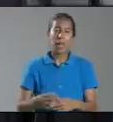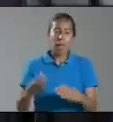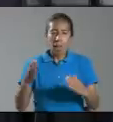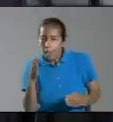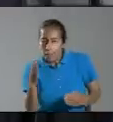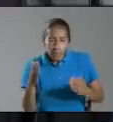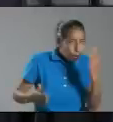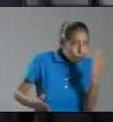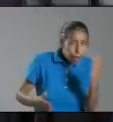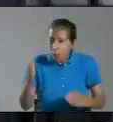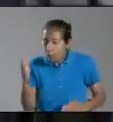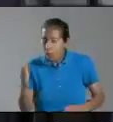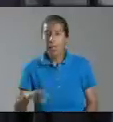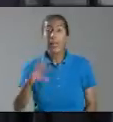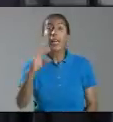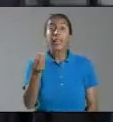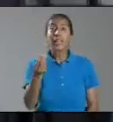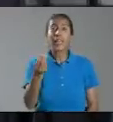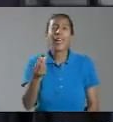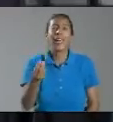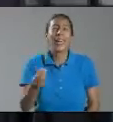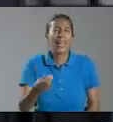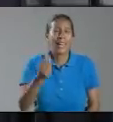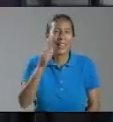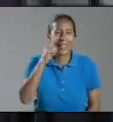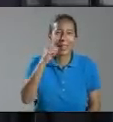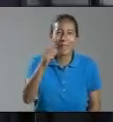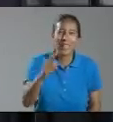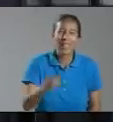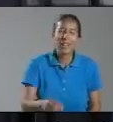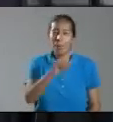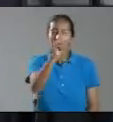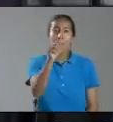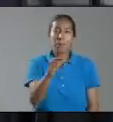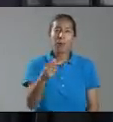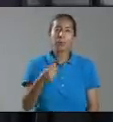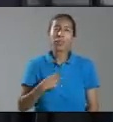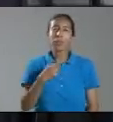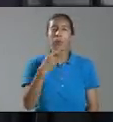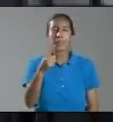Que mira, me dijo, a Black Shadow, le dije yo.